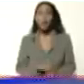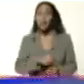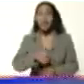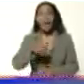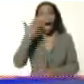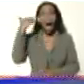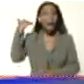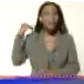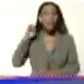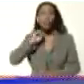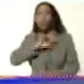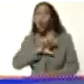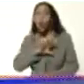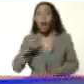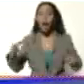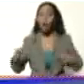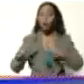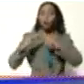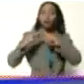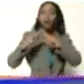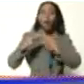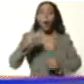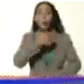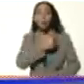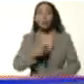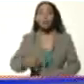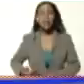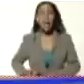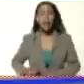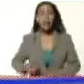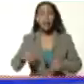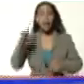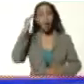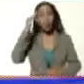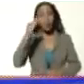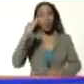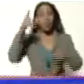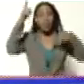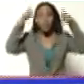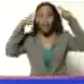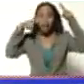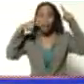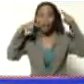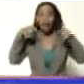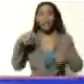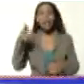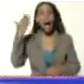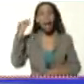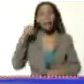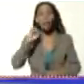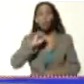histórico encuentro entre el presidente comandante Hugo Chávez y Vladimir Putin presidente.